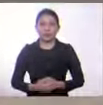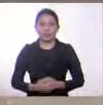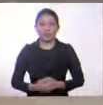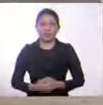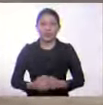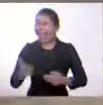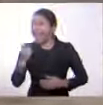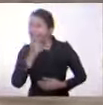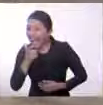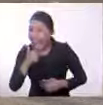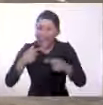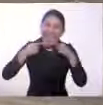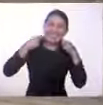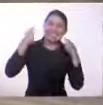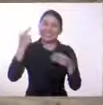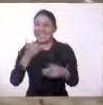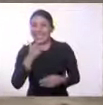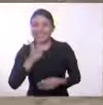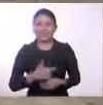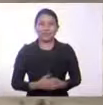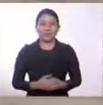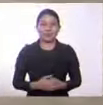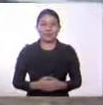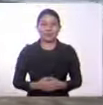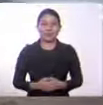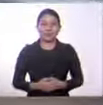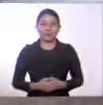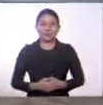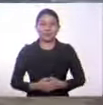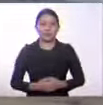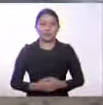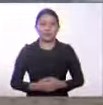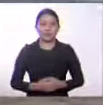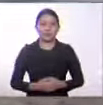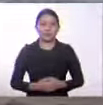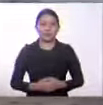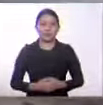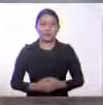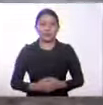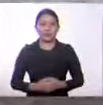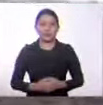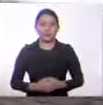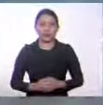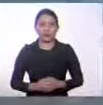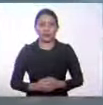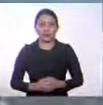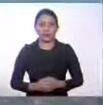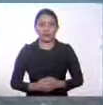Thank you.